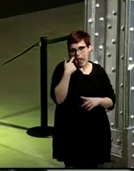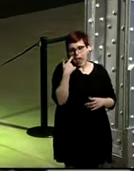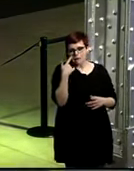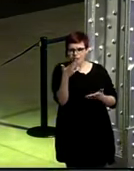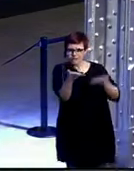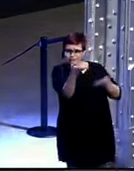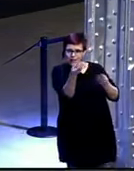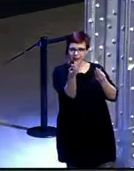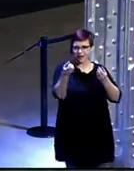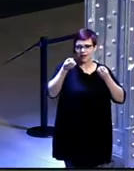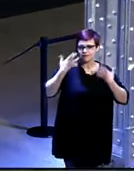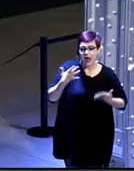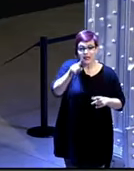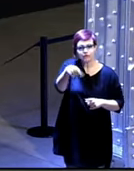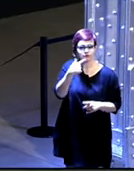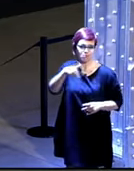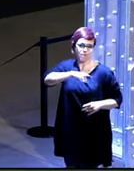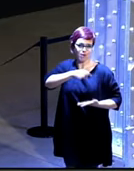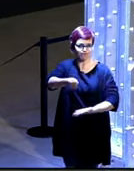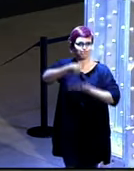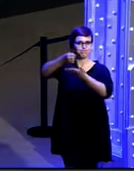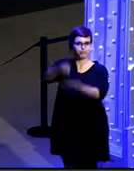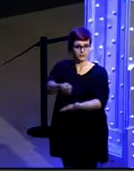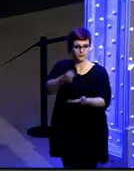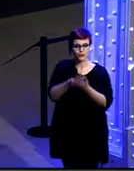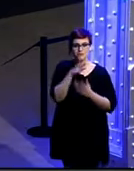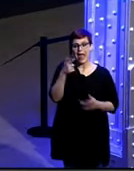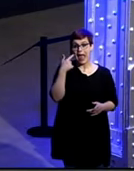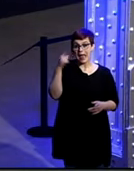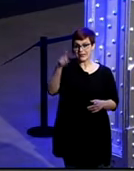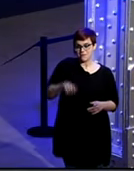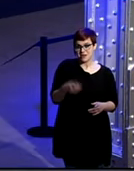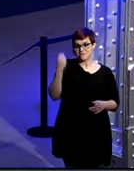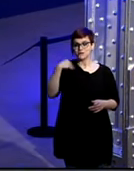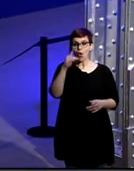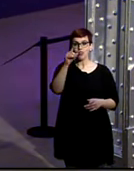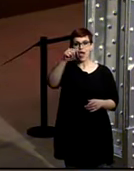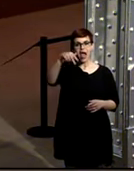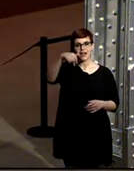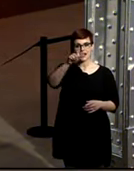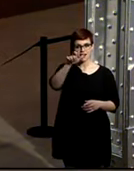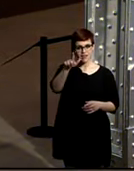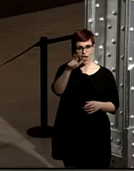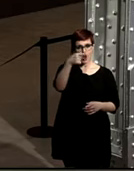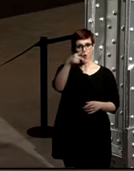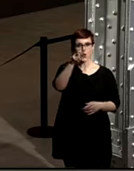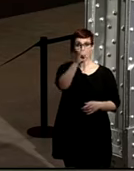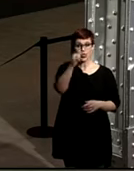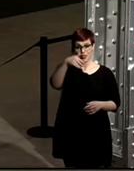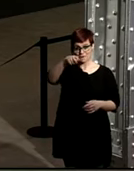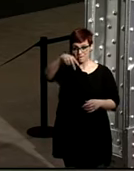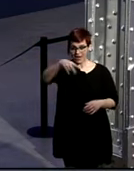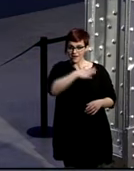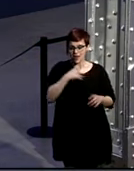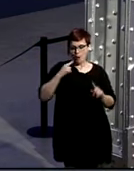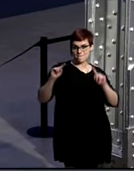mejores. Pues casualmente queríamos que en esta edición el despistado Daniel Guzmán fuera nuestro primer invitado. Y